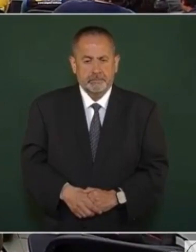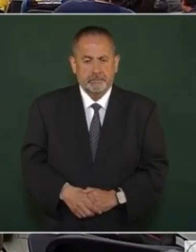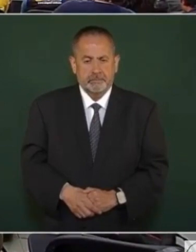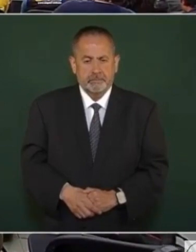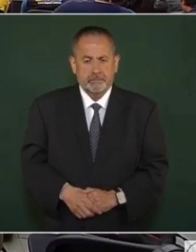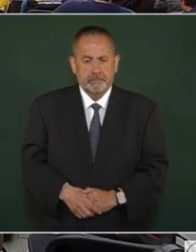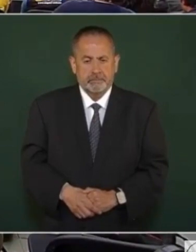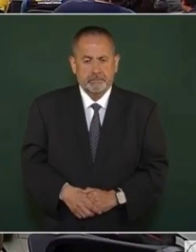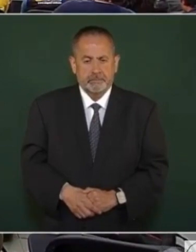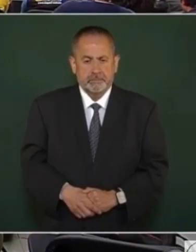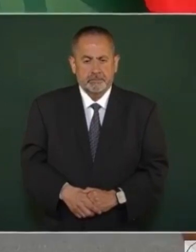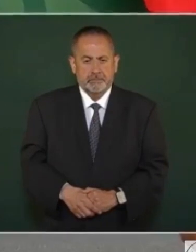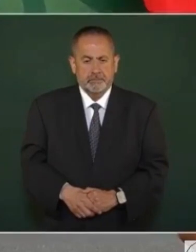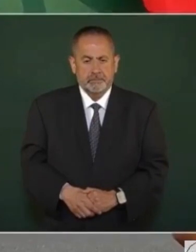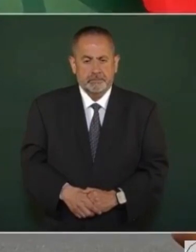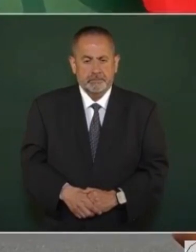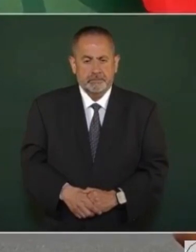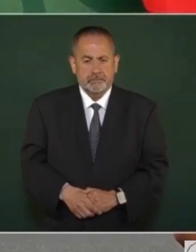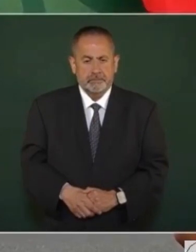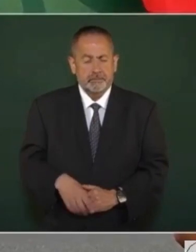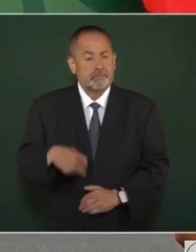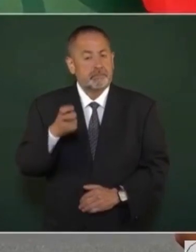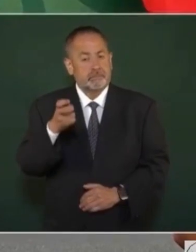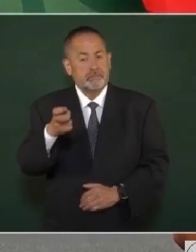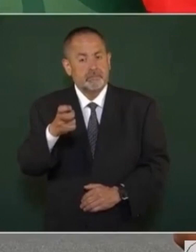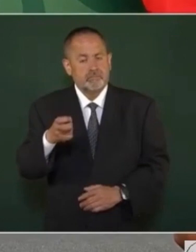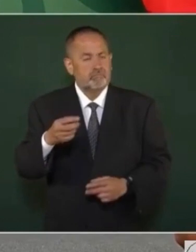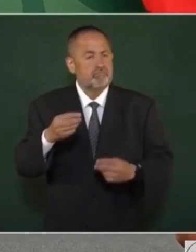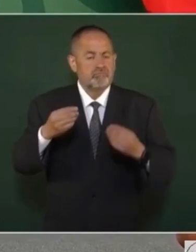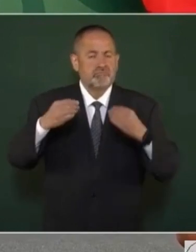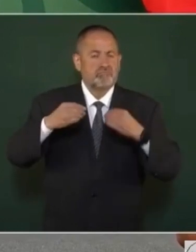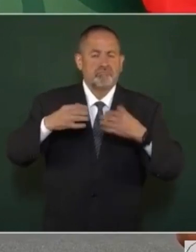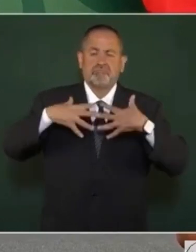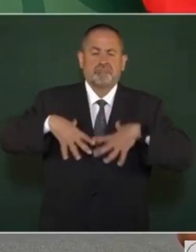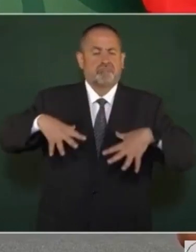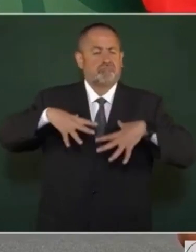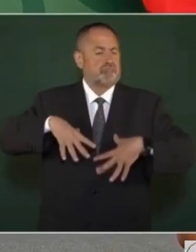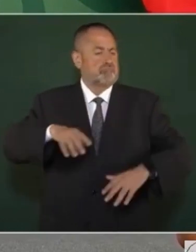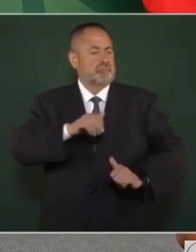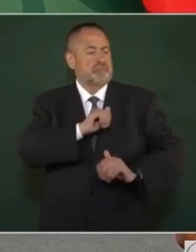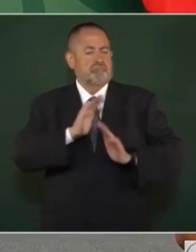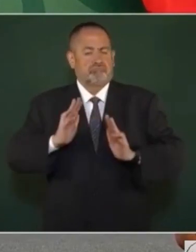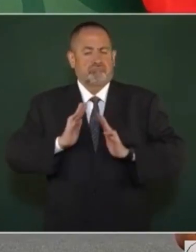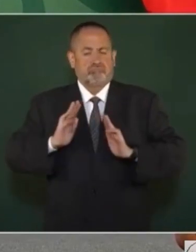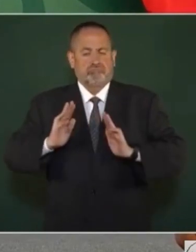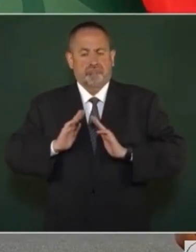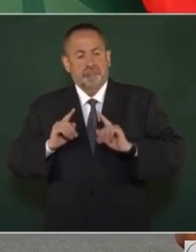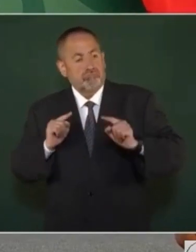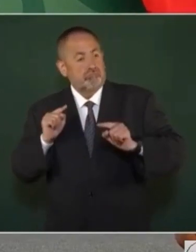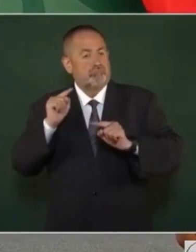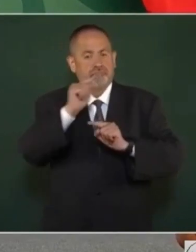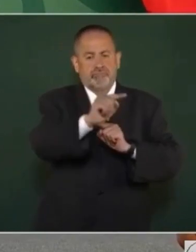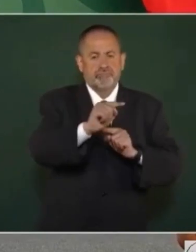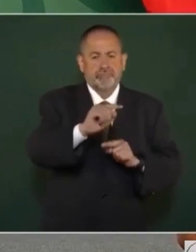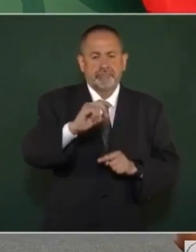Aquí es donde sale ya vestido de militar, que va a Chilpancingo.